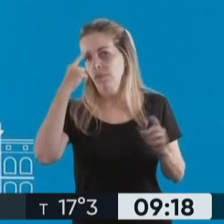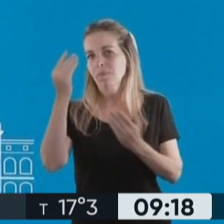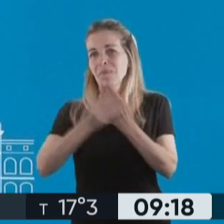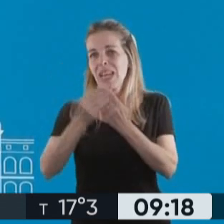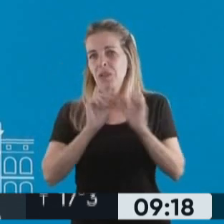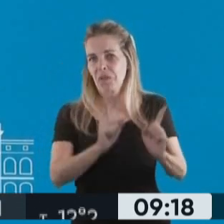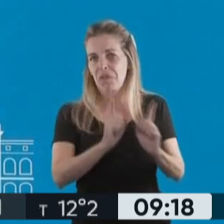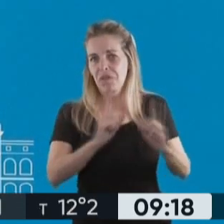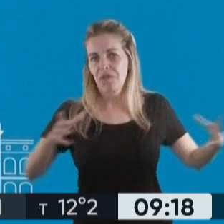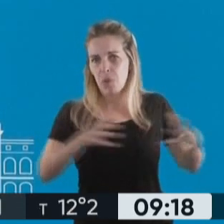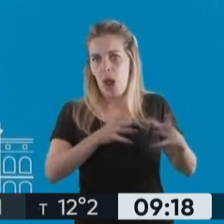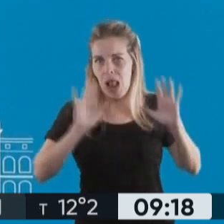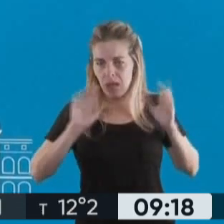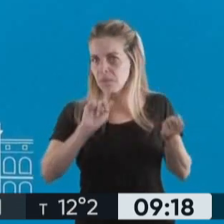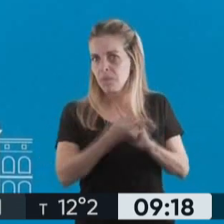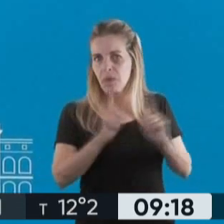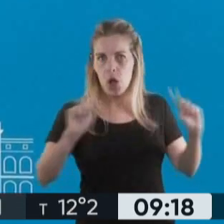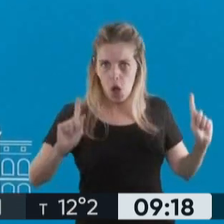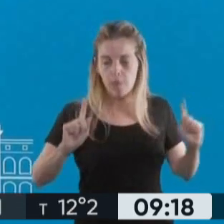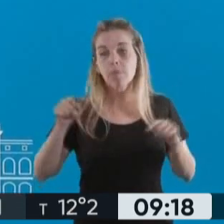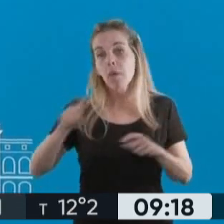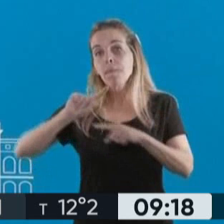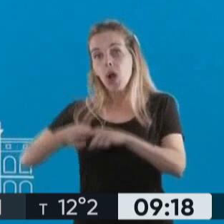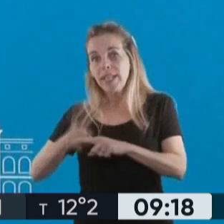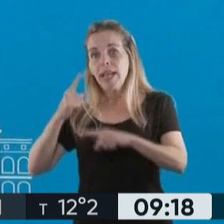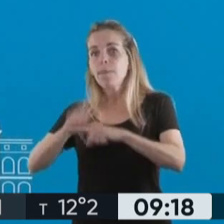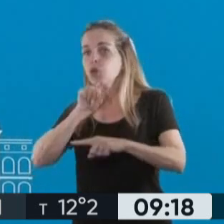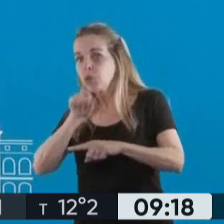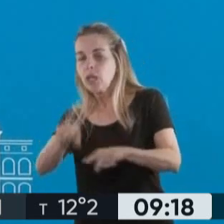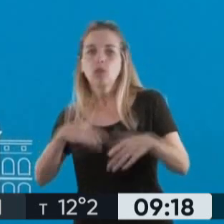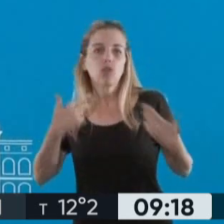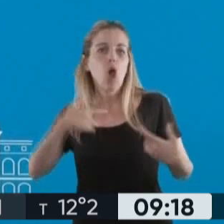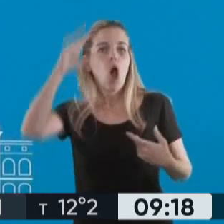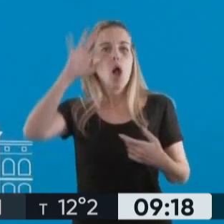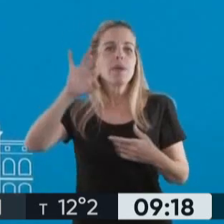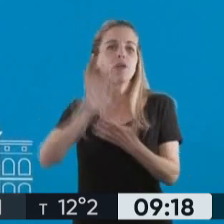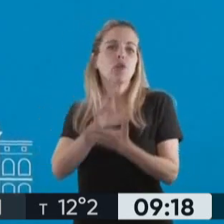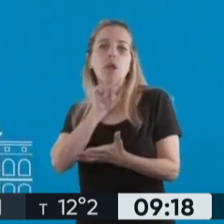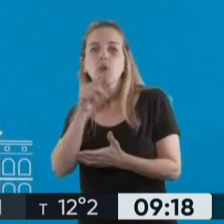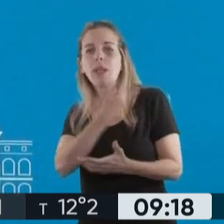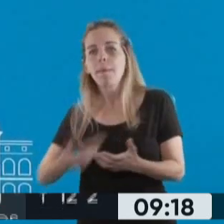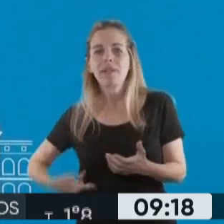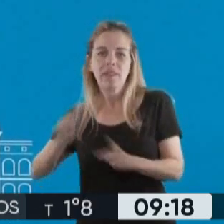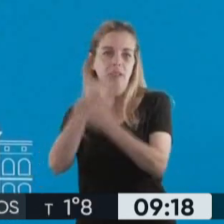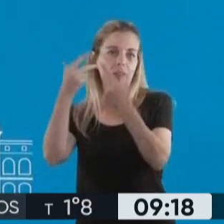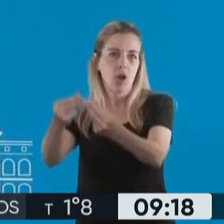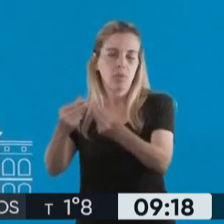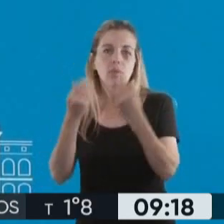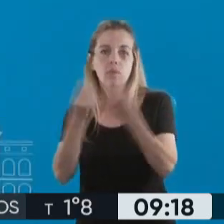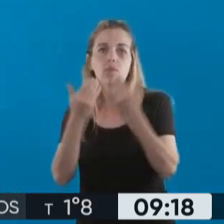que tengamos que pensar que la política se hace a través de Twitter, así que no voy a opinar sobre las redes del presidente. Muchas gracias.